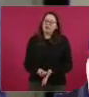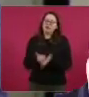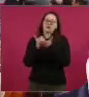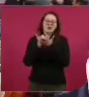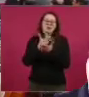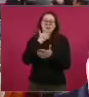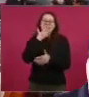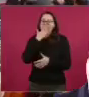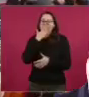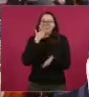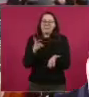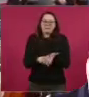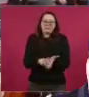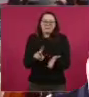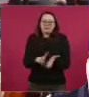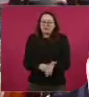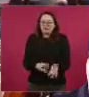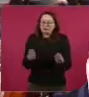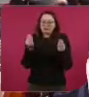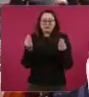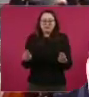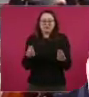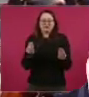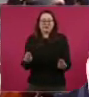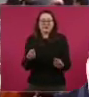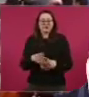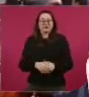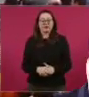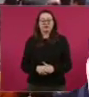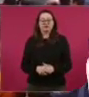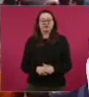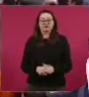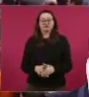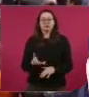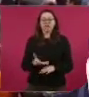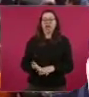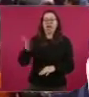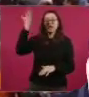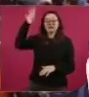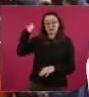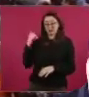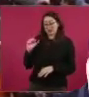Yo conocí al entrenador de Ana Guevara,